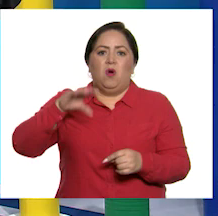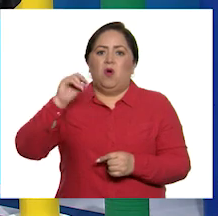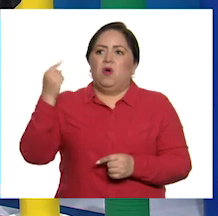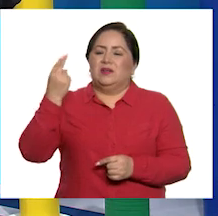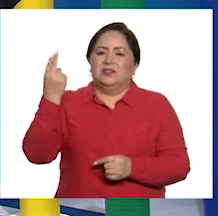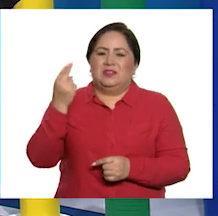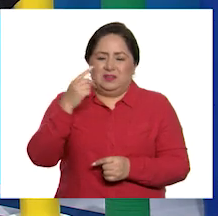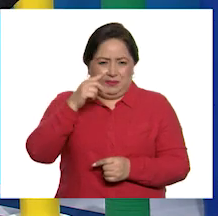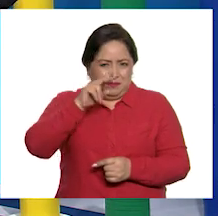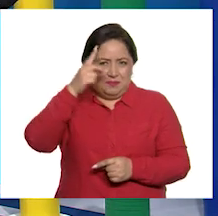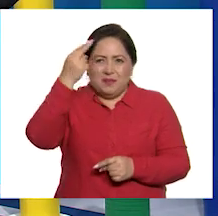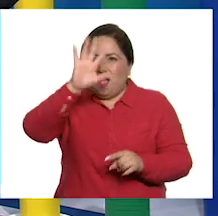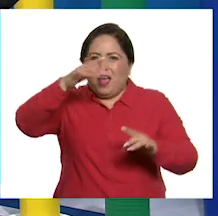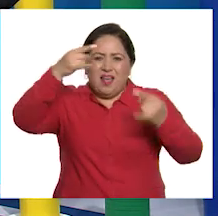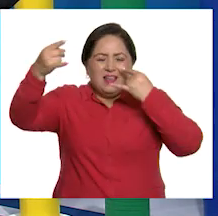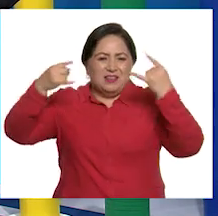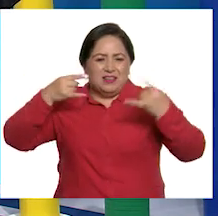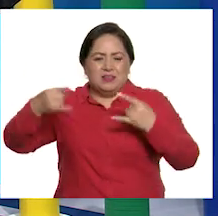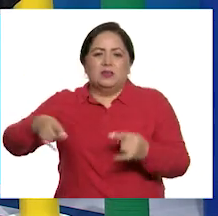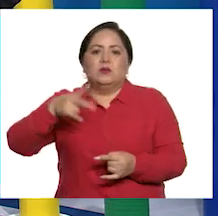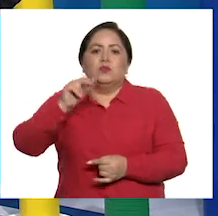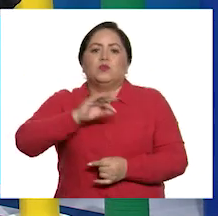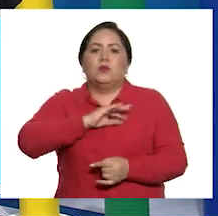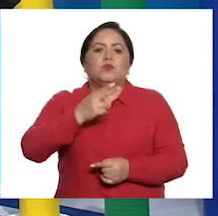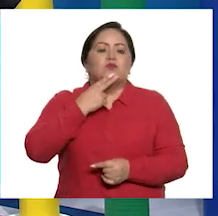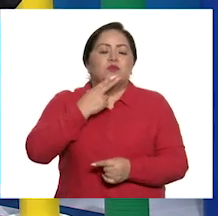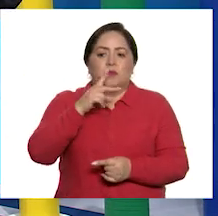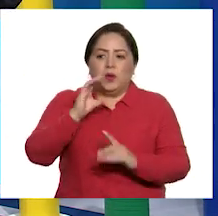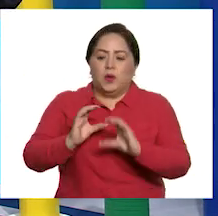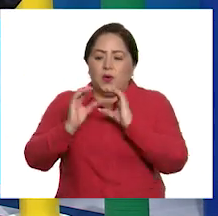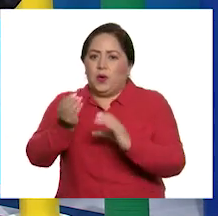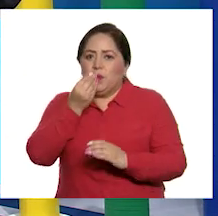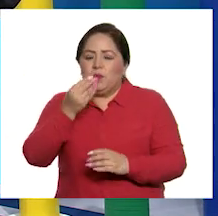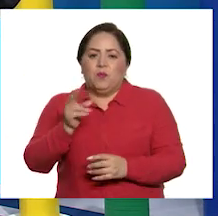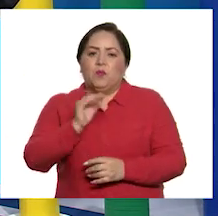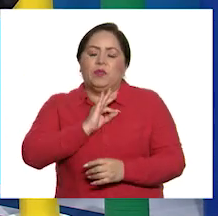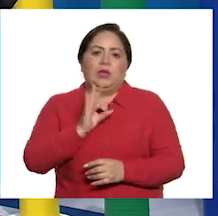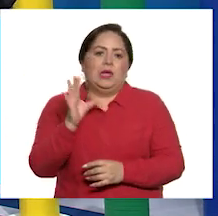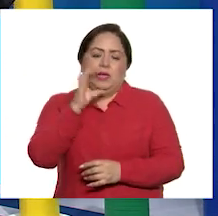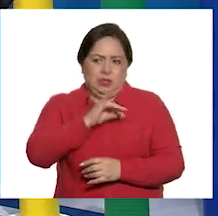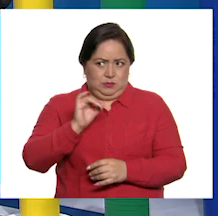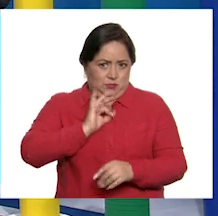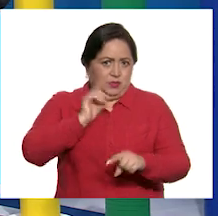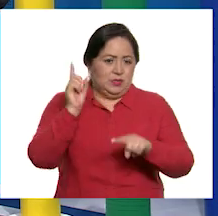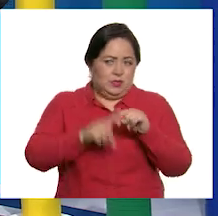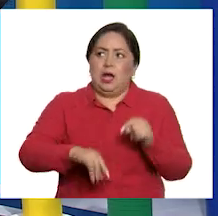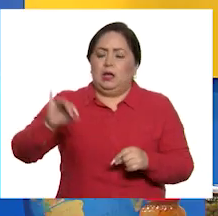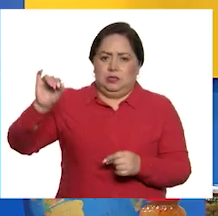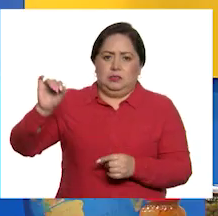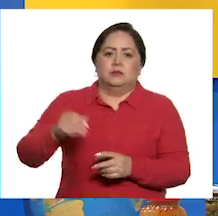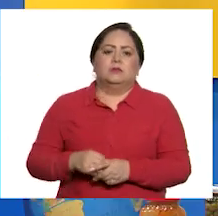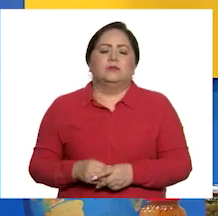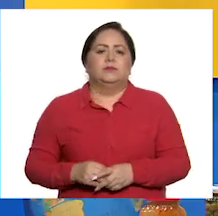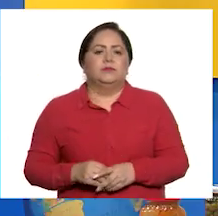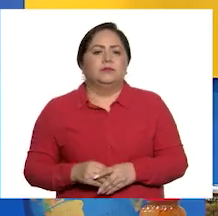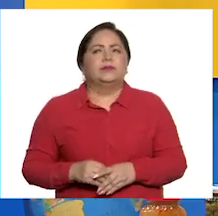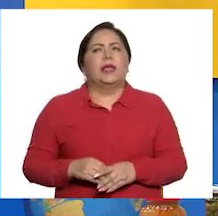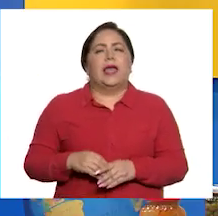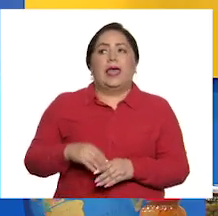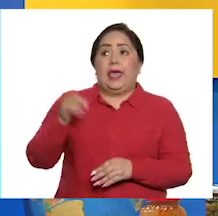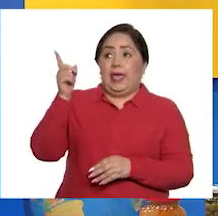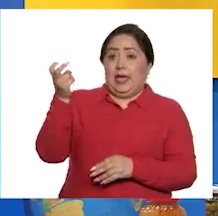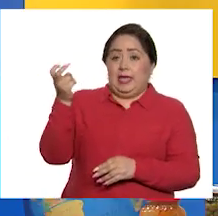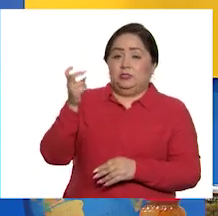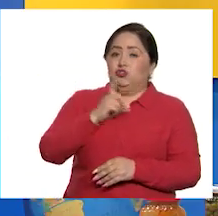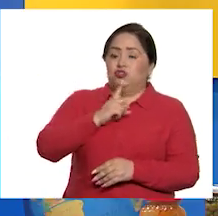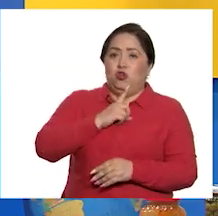el calor, así como que no se puedan usar para conservar los alimentos? Sí, maestro. A ver, eso significa que